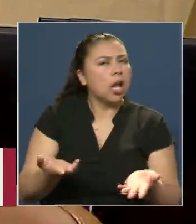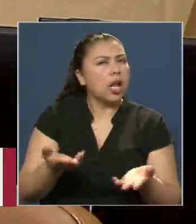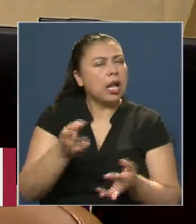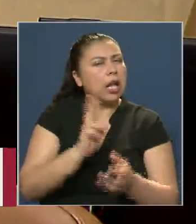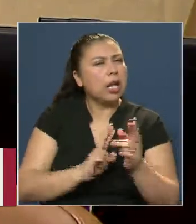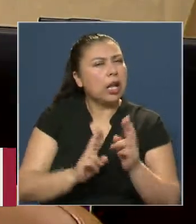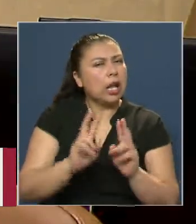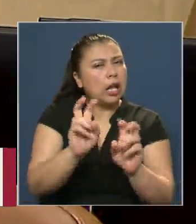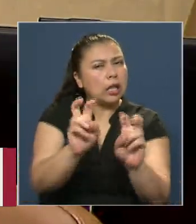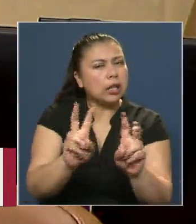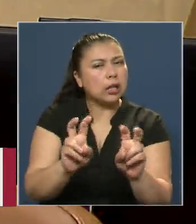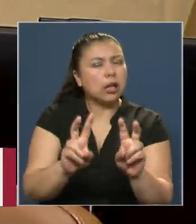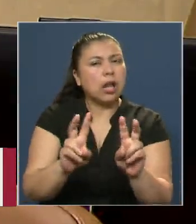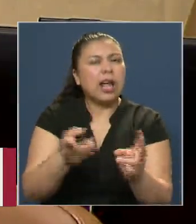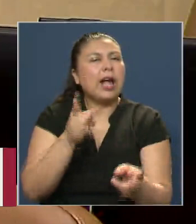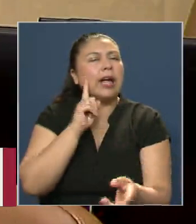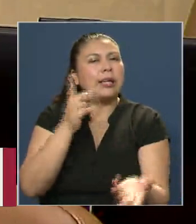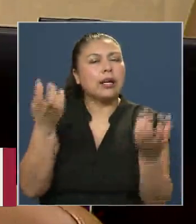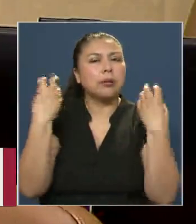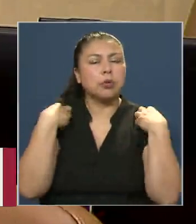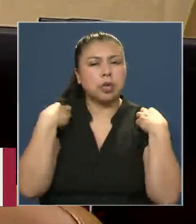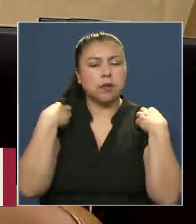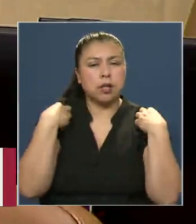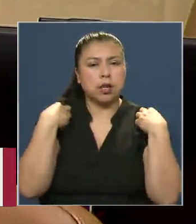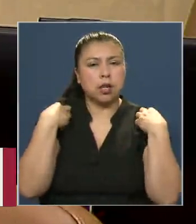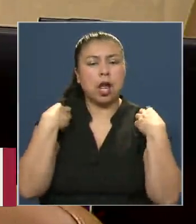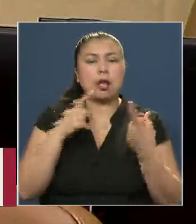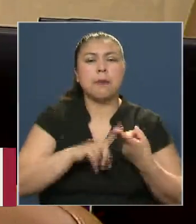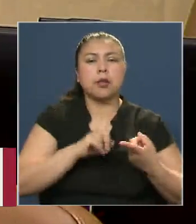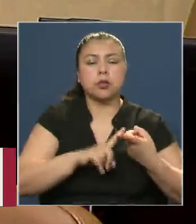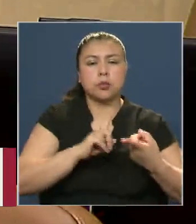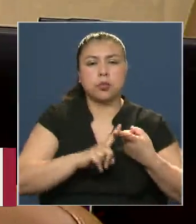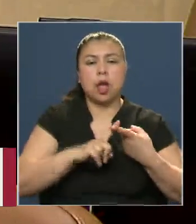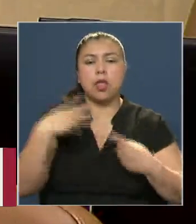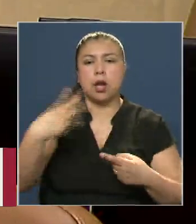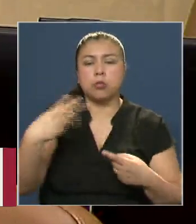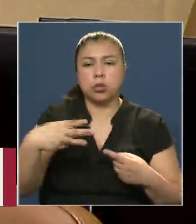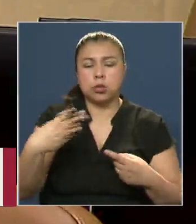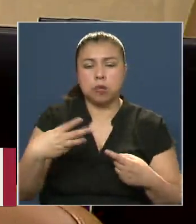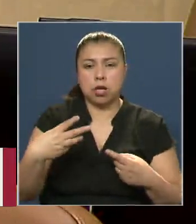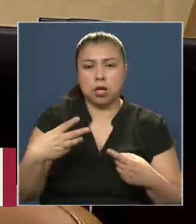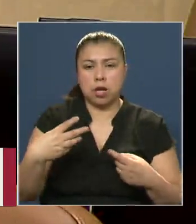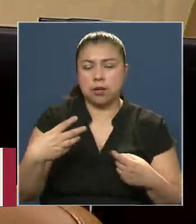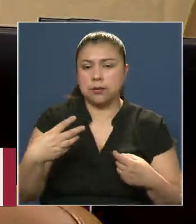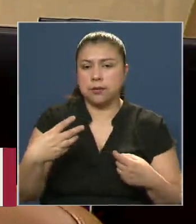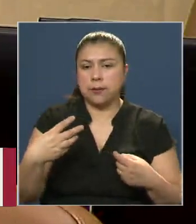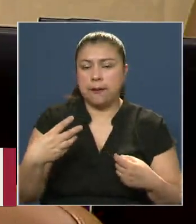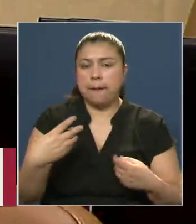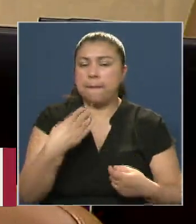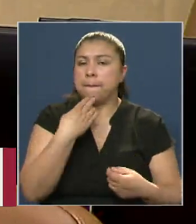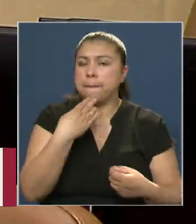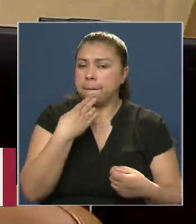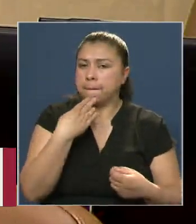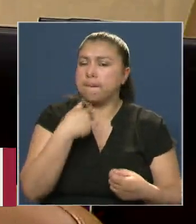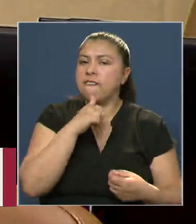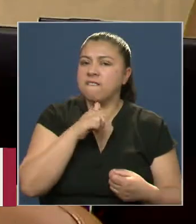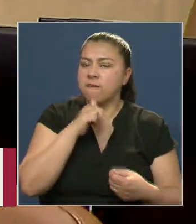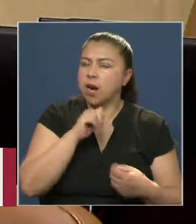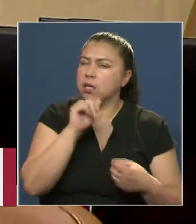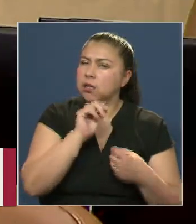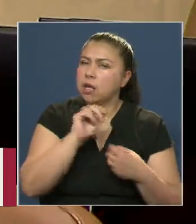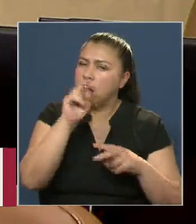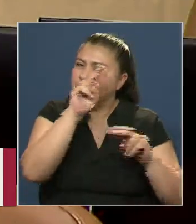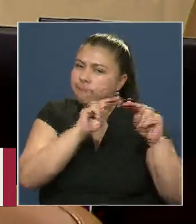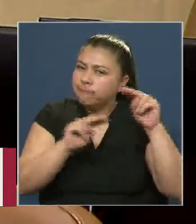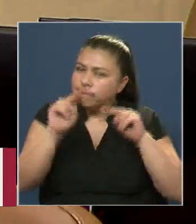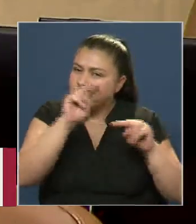en relación a ese tema de las atribuciones y la participación de las municipalidades. También hace falta analizar bien el tema